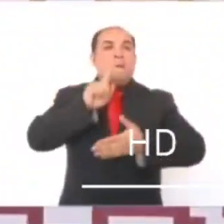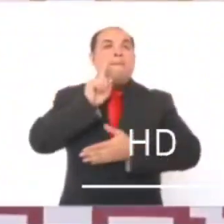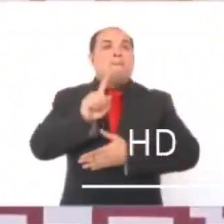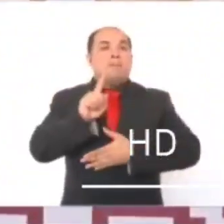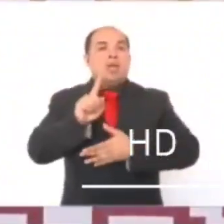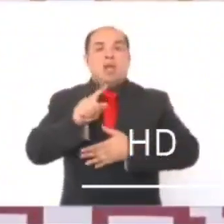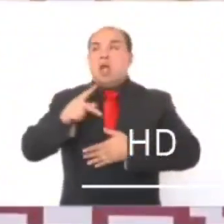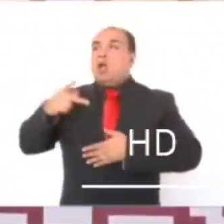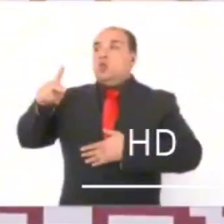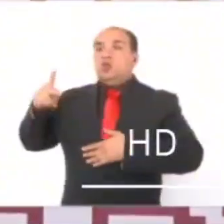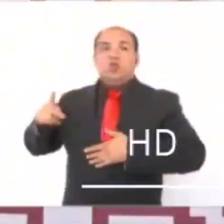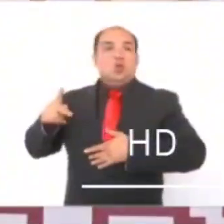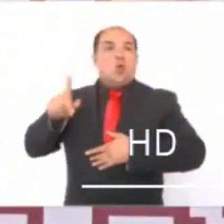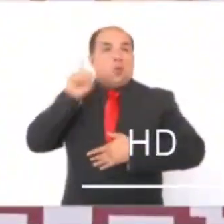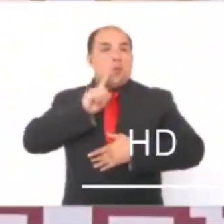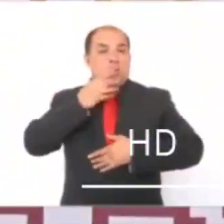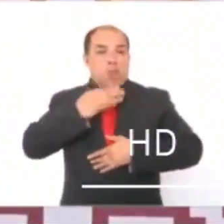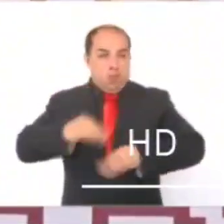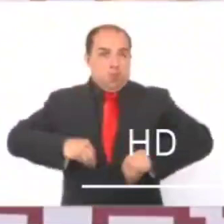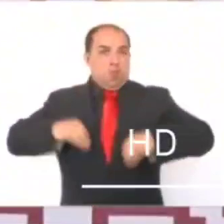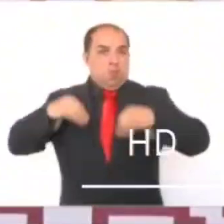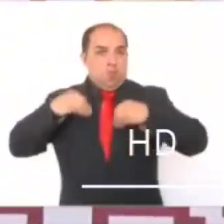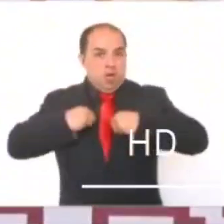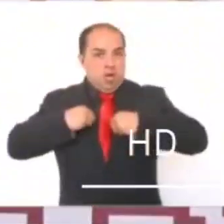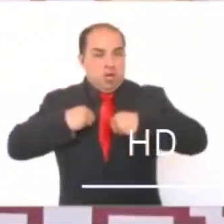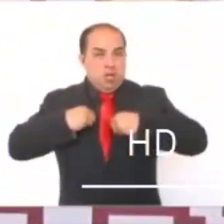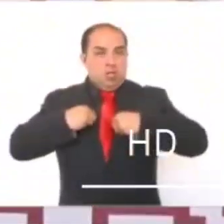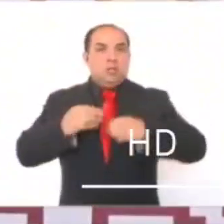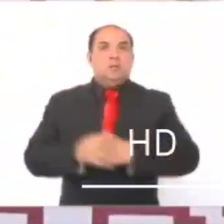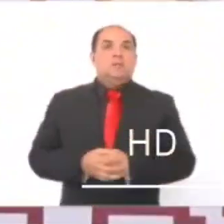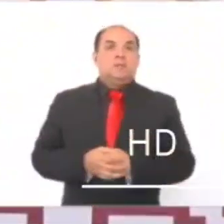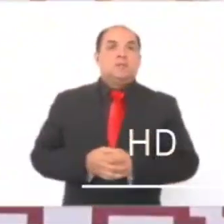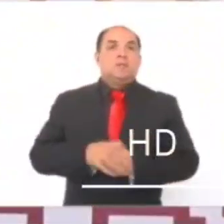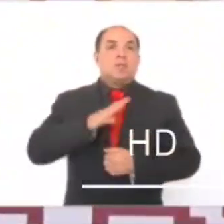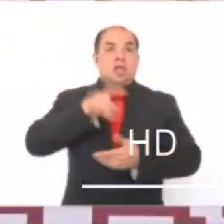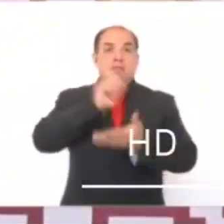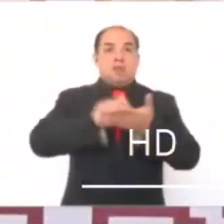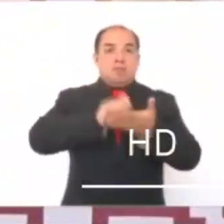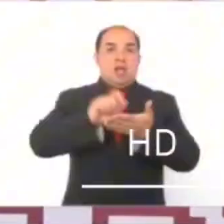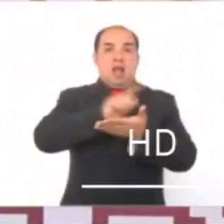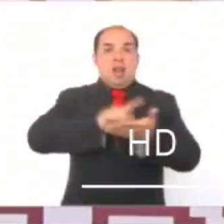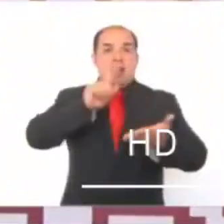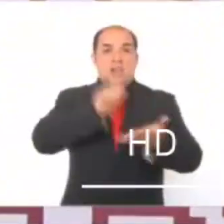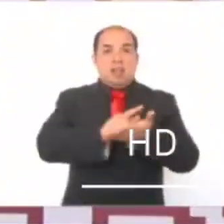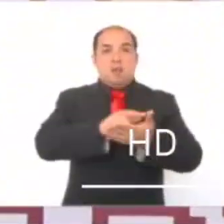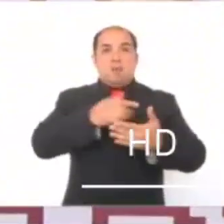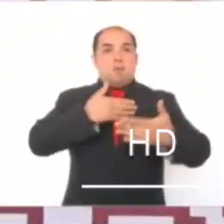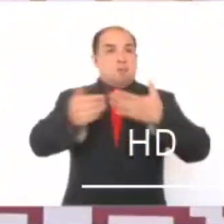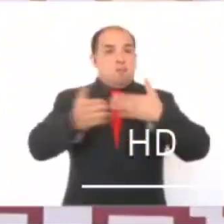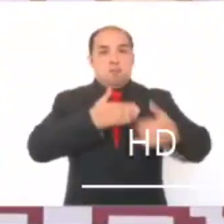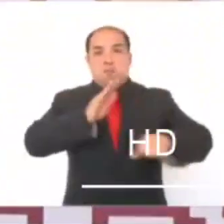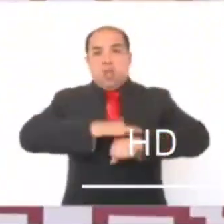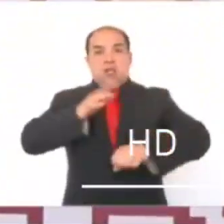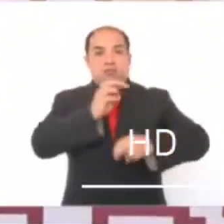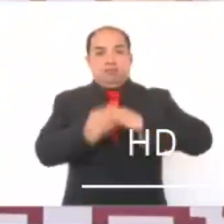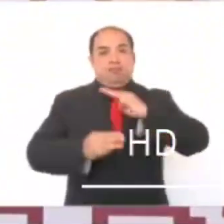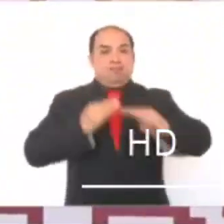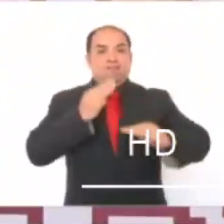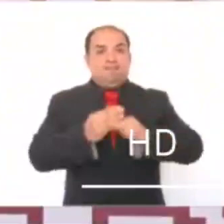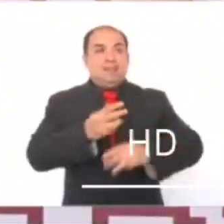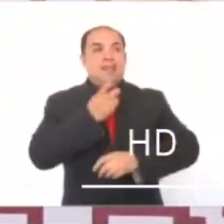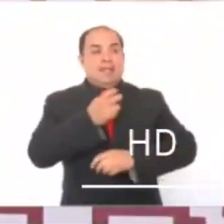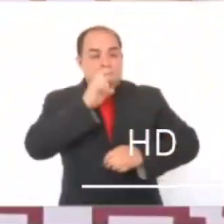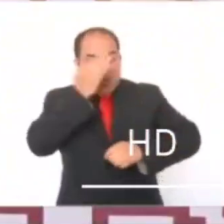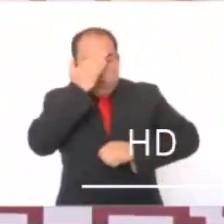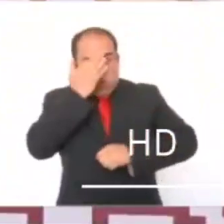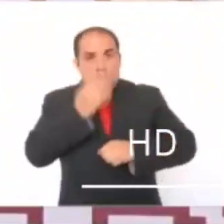muchas, logramos crear una de las legislaciones más avanzadas en el mundo, una que reconoce de manera